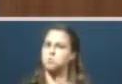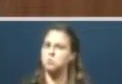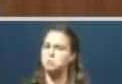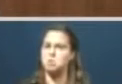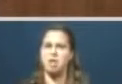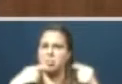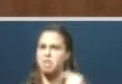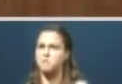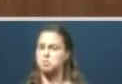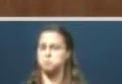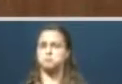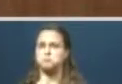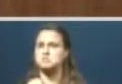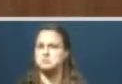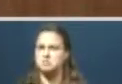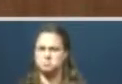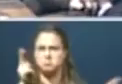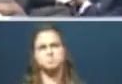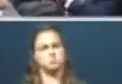36 ayudas públicas